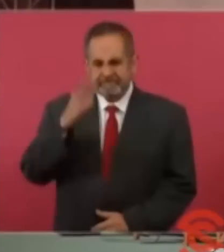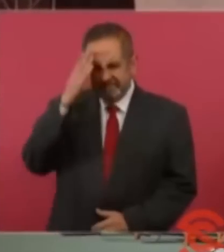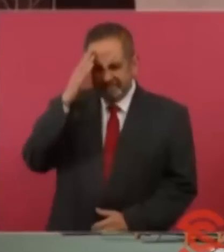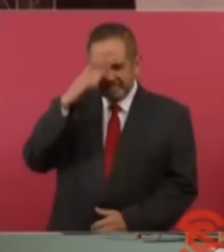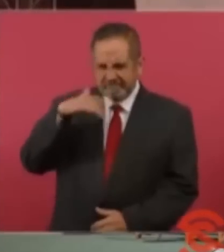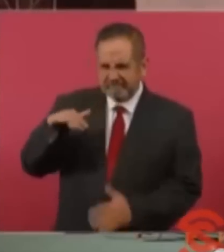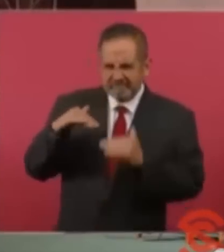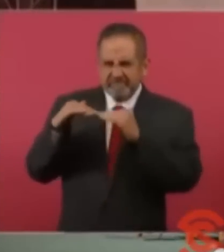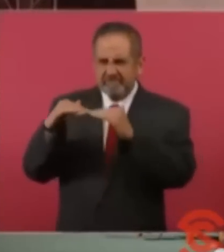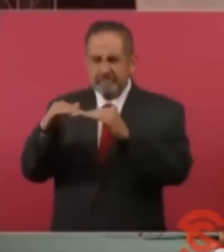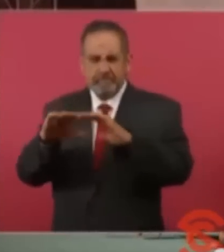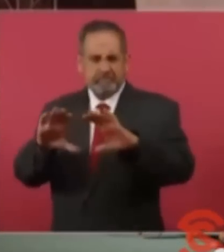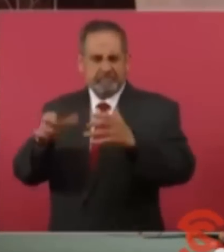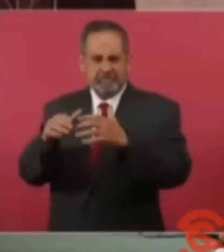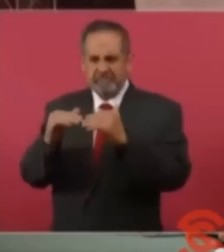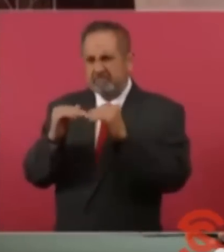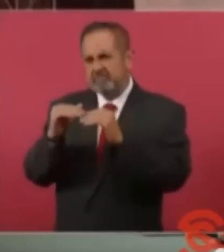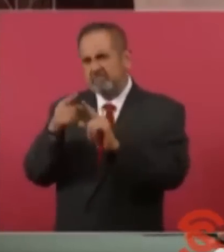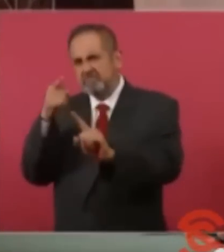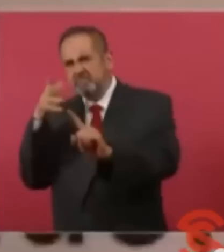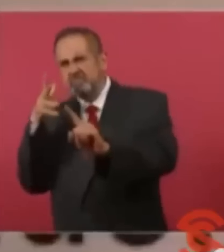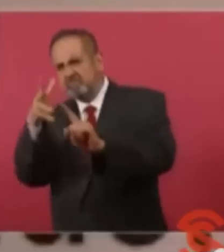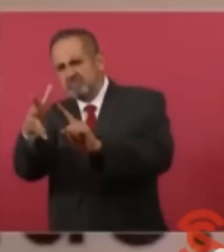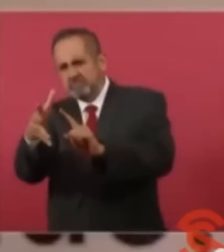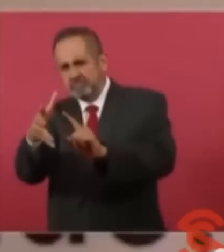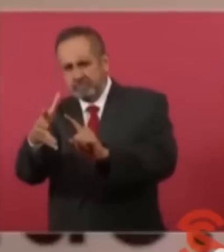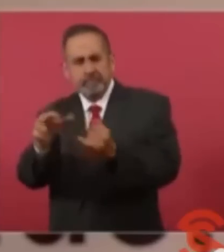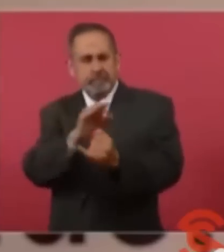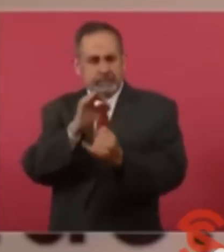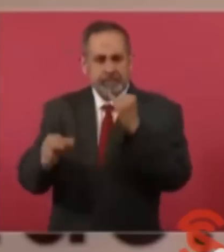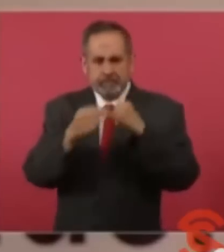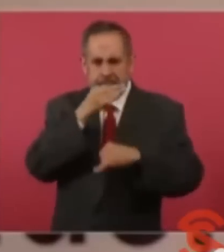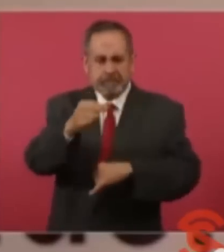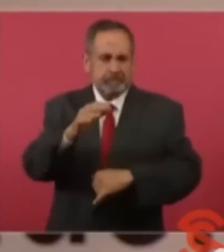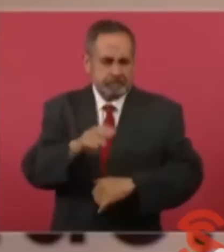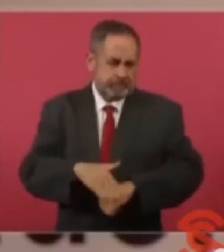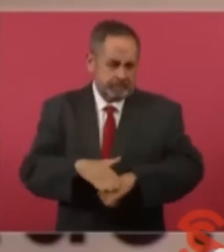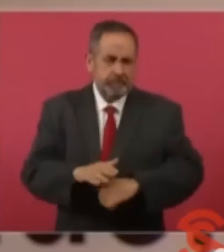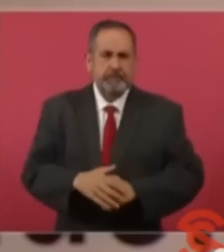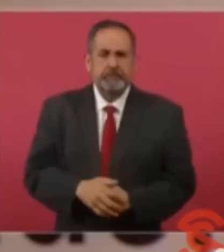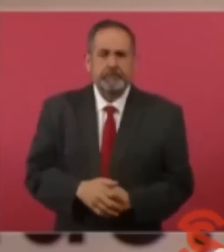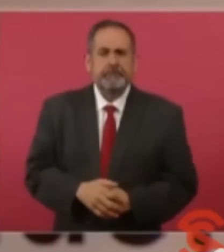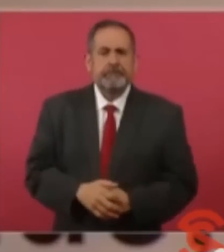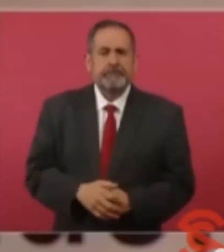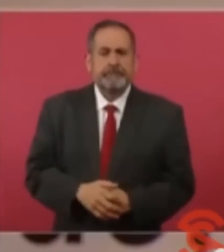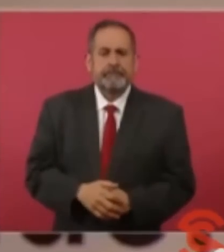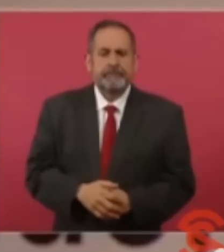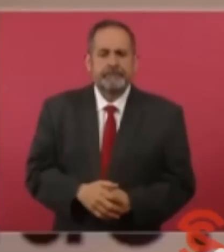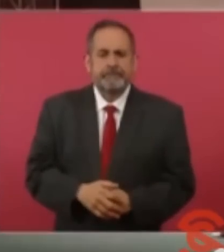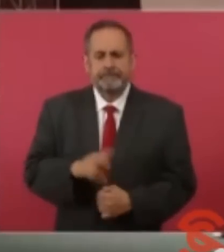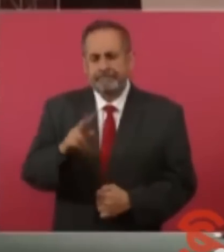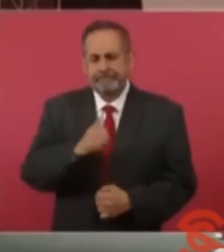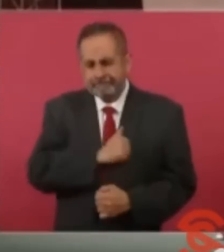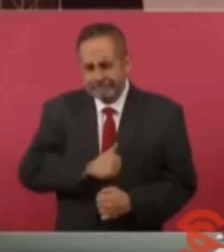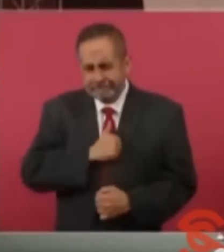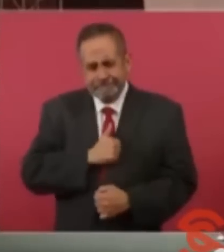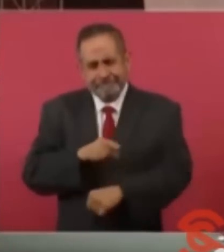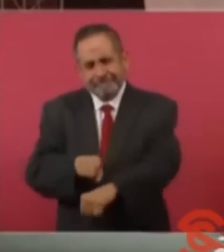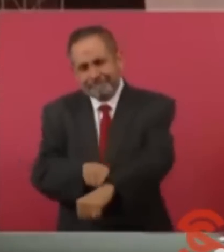colectiva. Ya termino. Lamento el tardarme